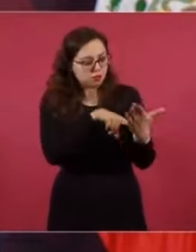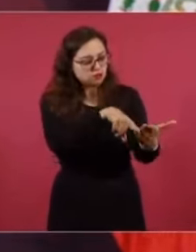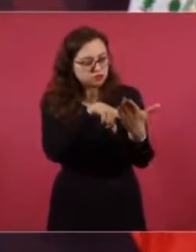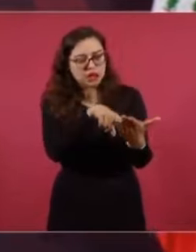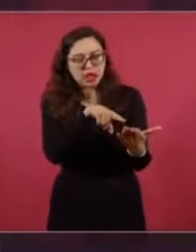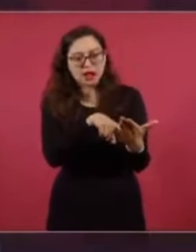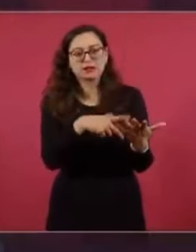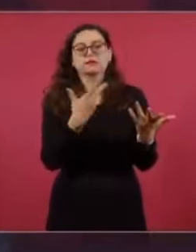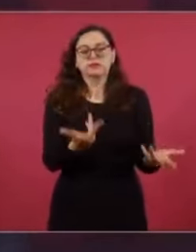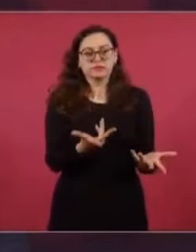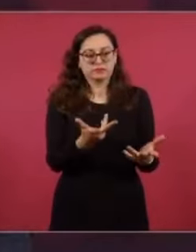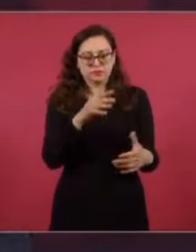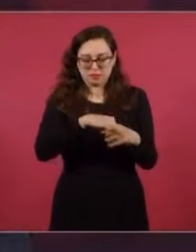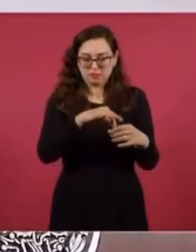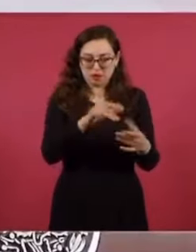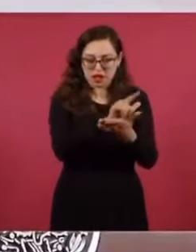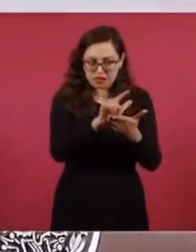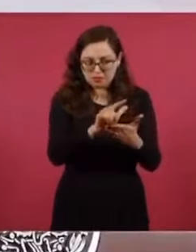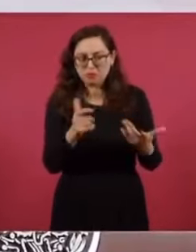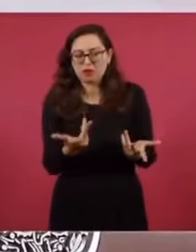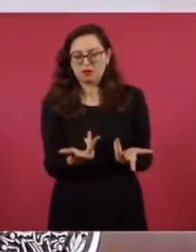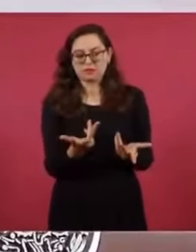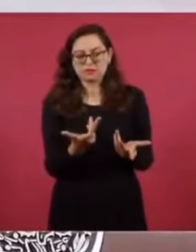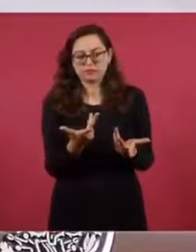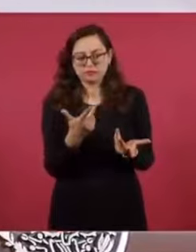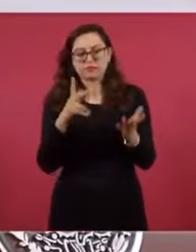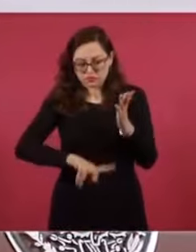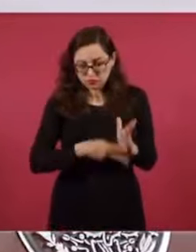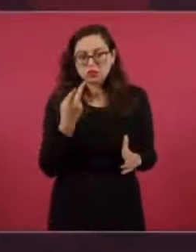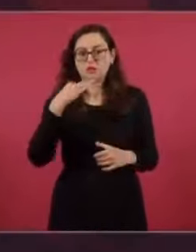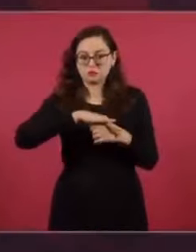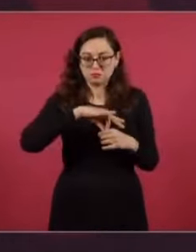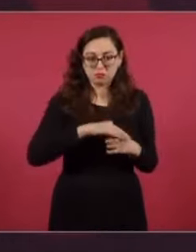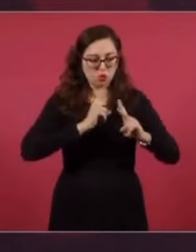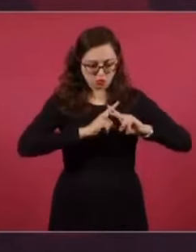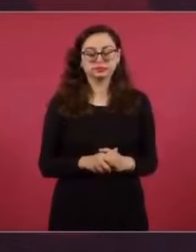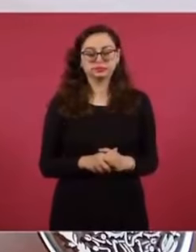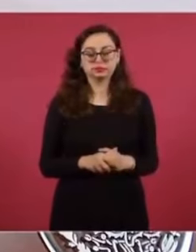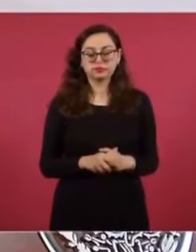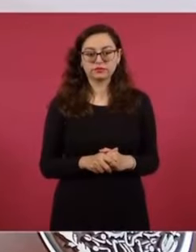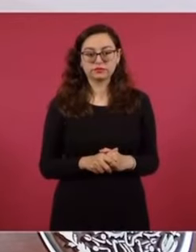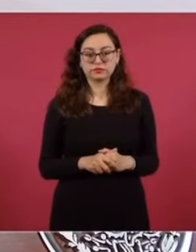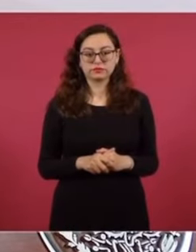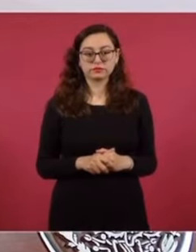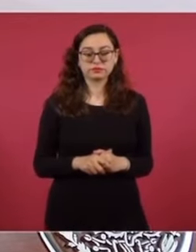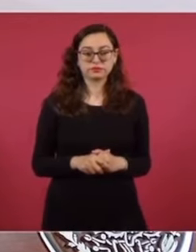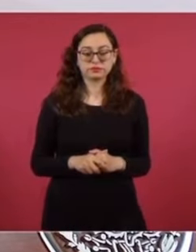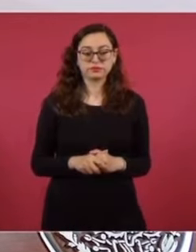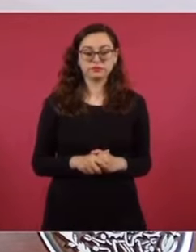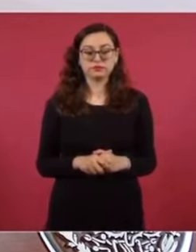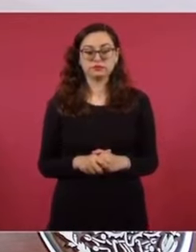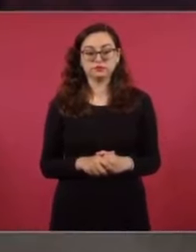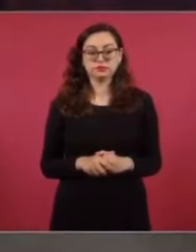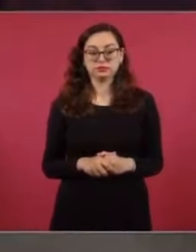resultados, que se limpie la elección, si es que hace falta, que se cuenten votos. Lo que aquí